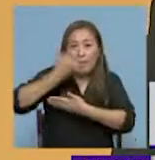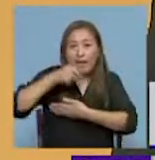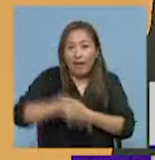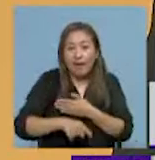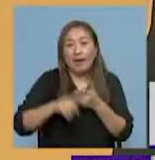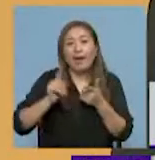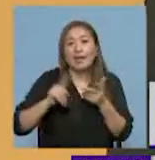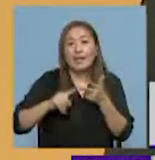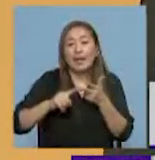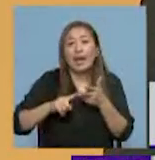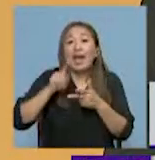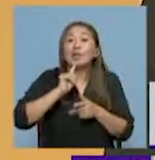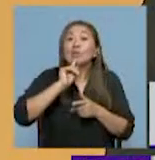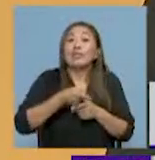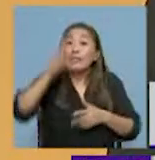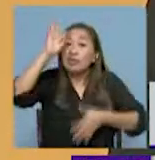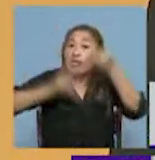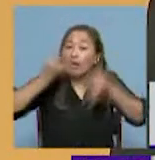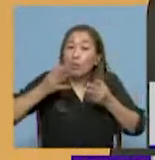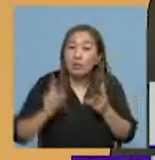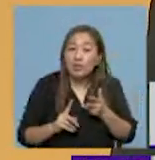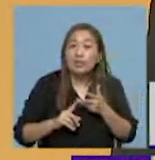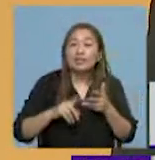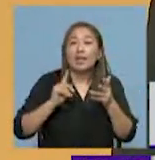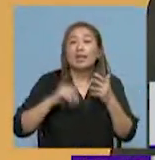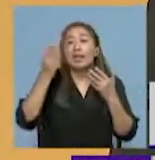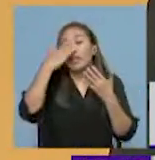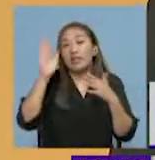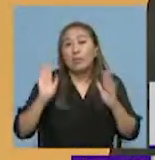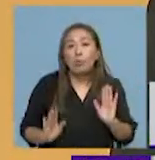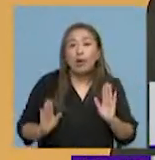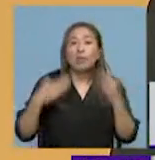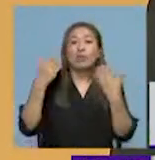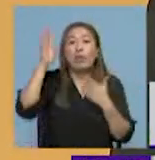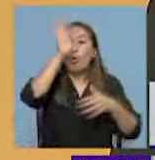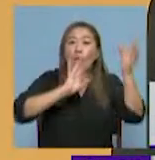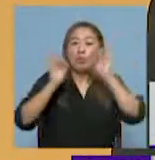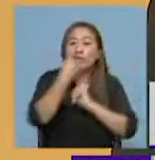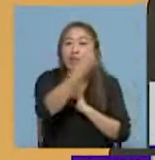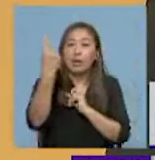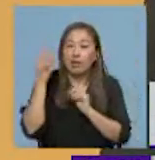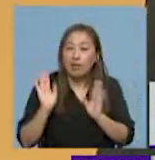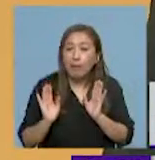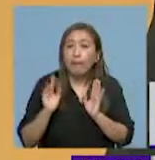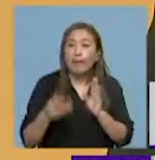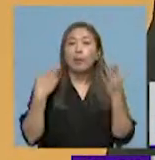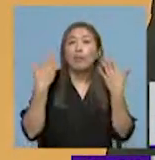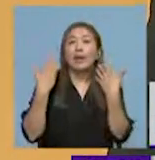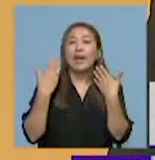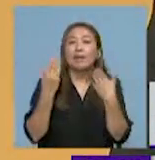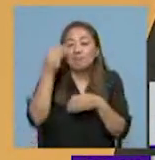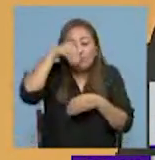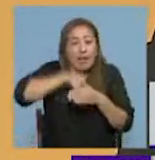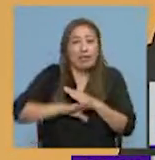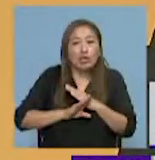hay una decisión judicial y después podemos dejar los pensamientos de cada uno de nosotros para nuestro interior o